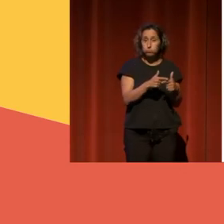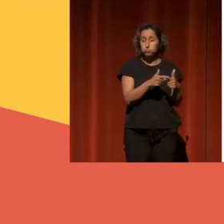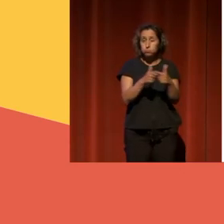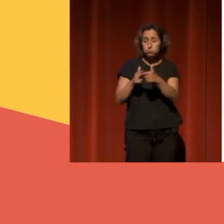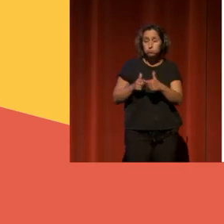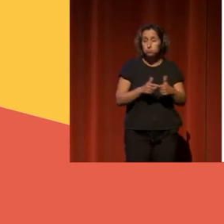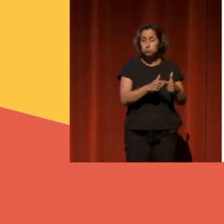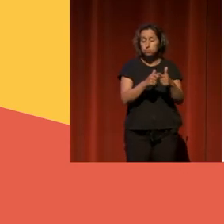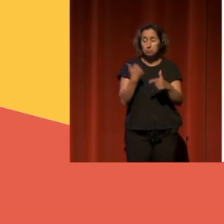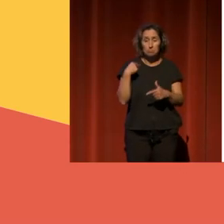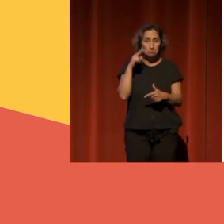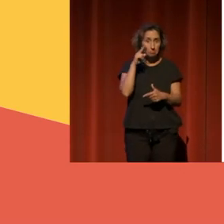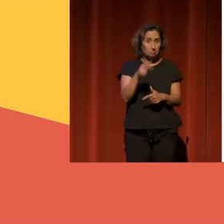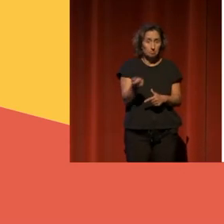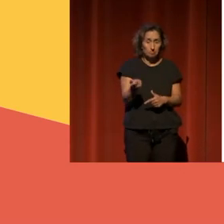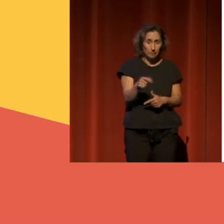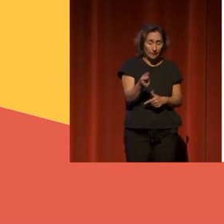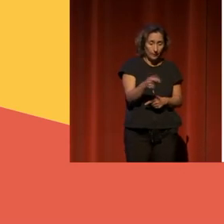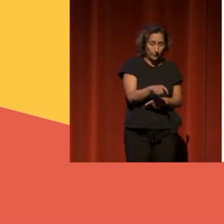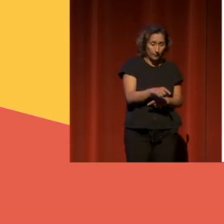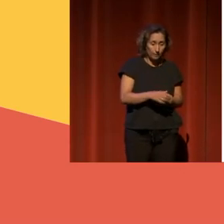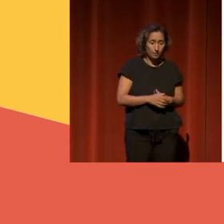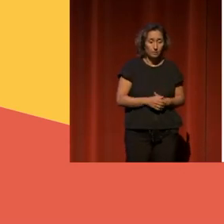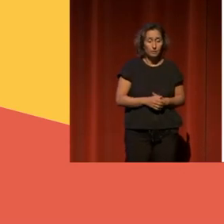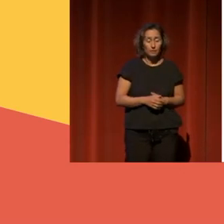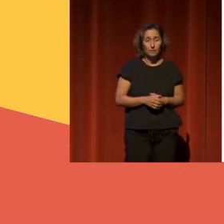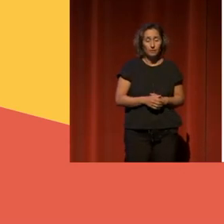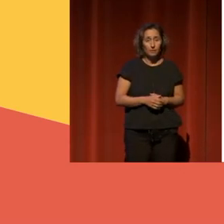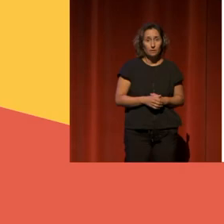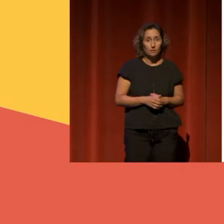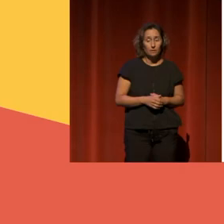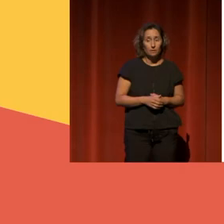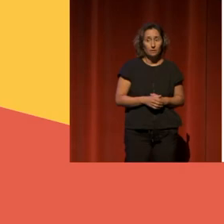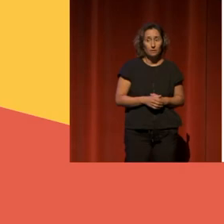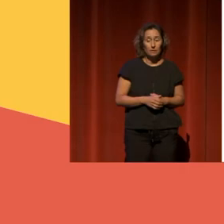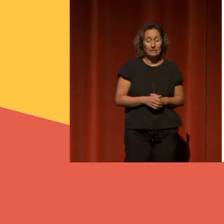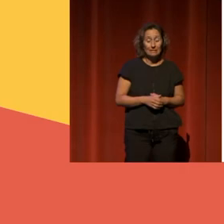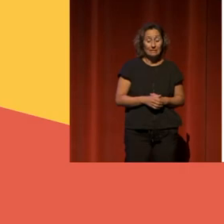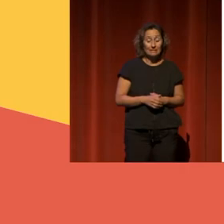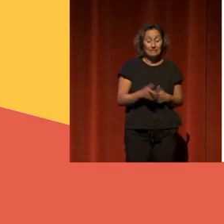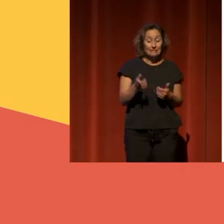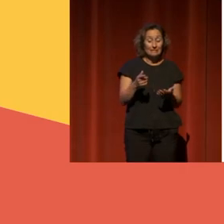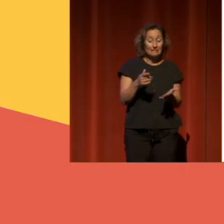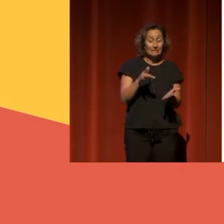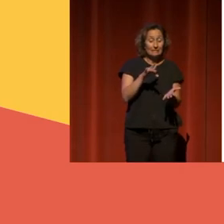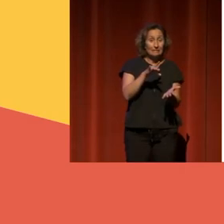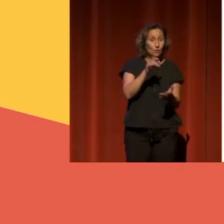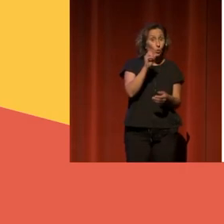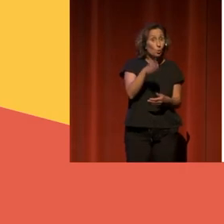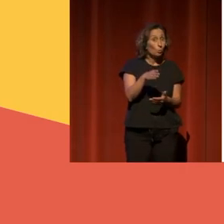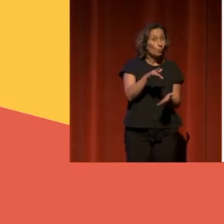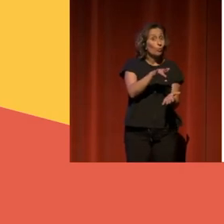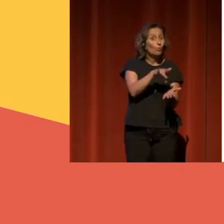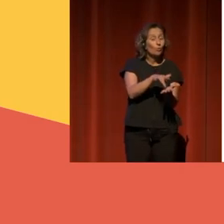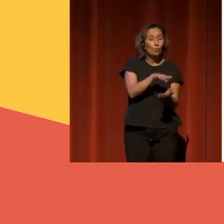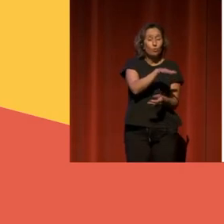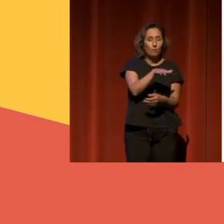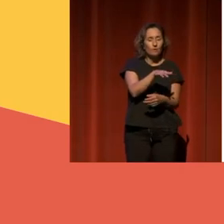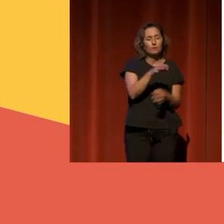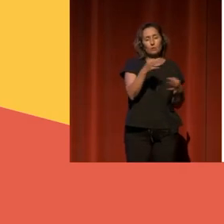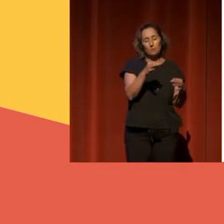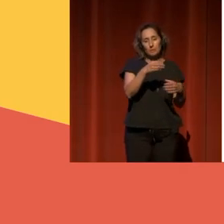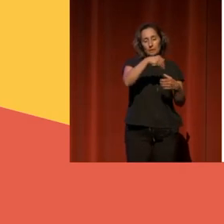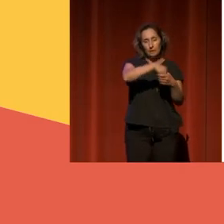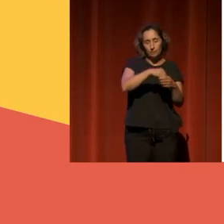es similar, como he comentado. En el lugar de emplazamiento de los clubs de lectura, pues lo normal es que sea en la biblioteca pública